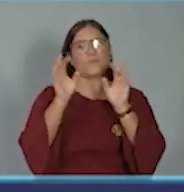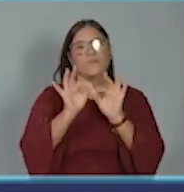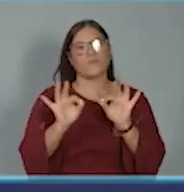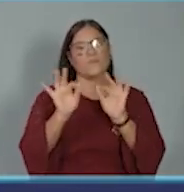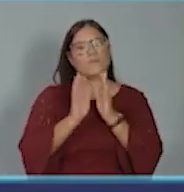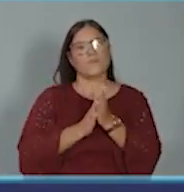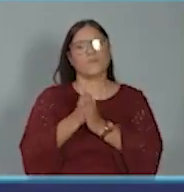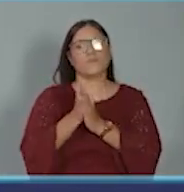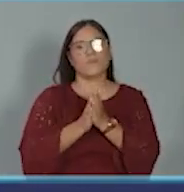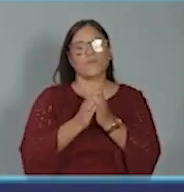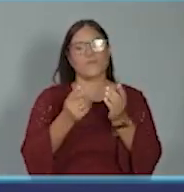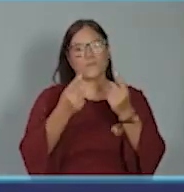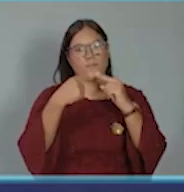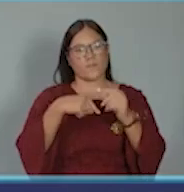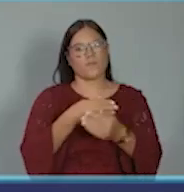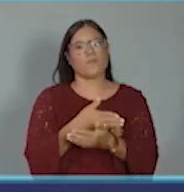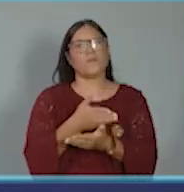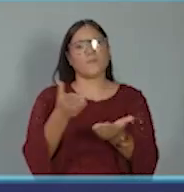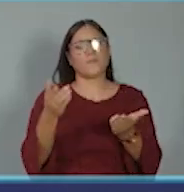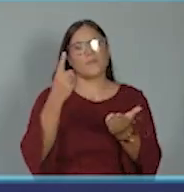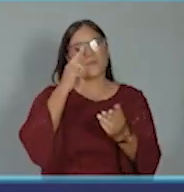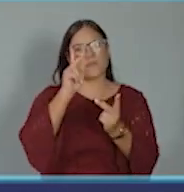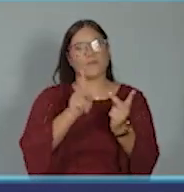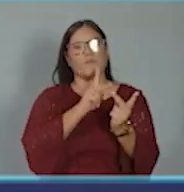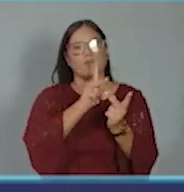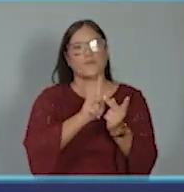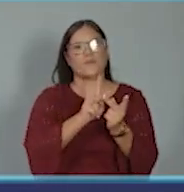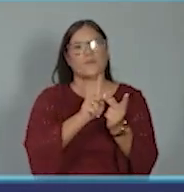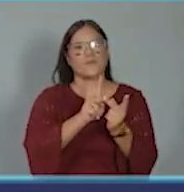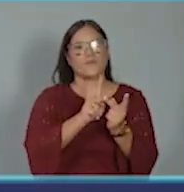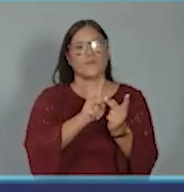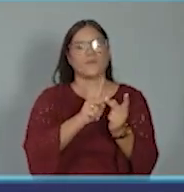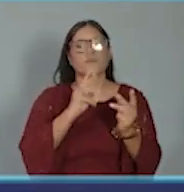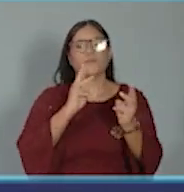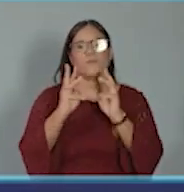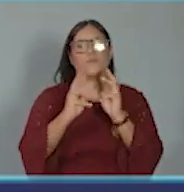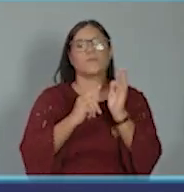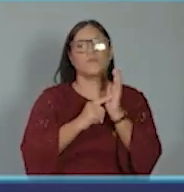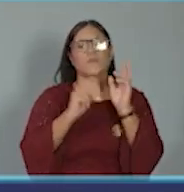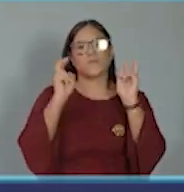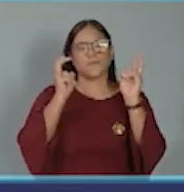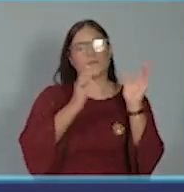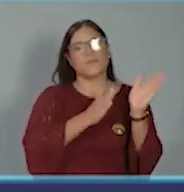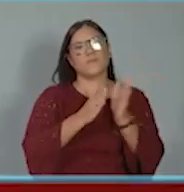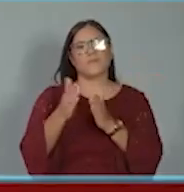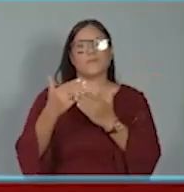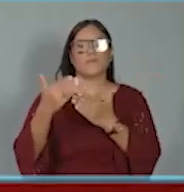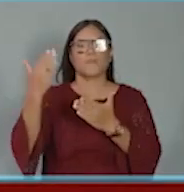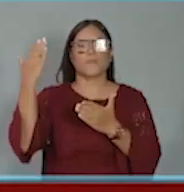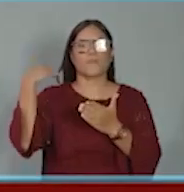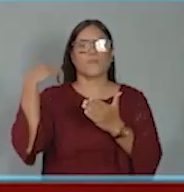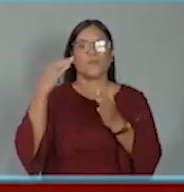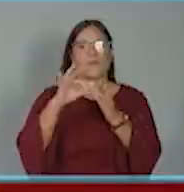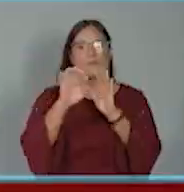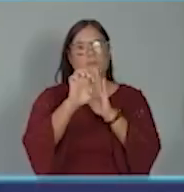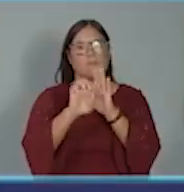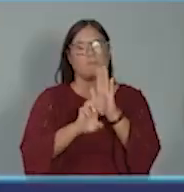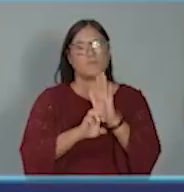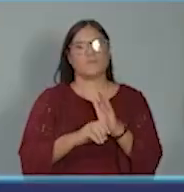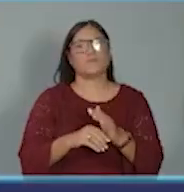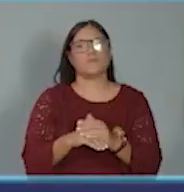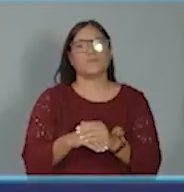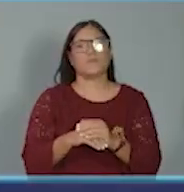interesante y que manejan ustedes a la perfección hablábamos sobre este proceso pasado del censo del 2022